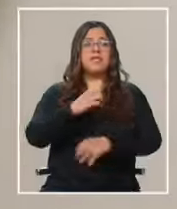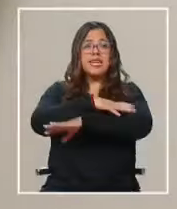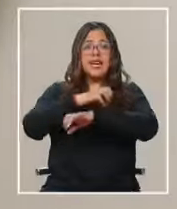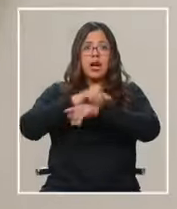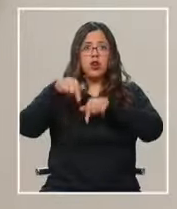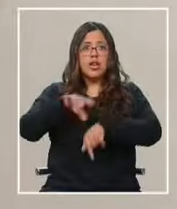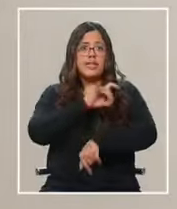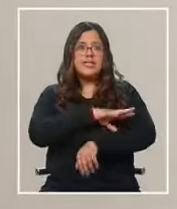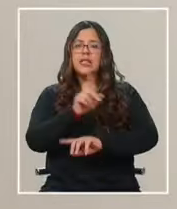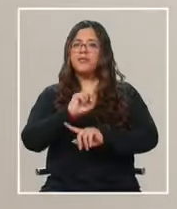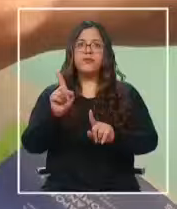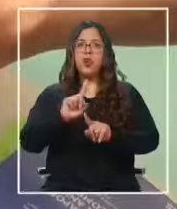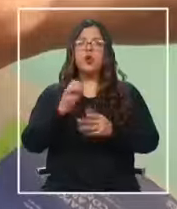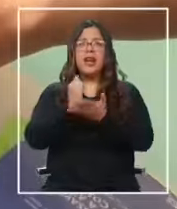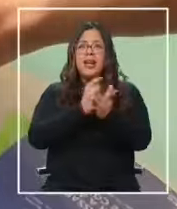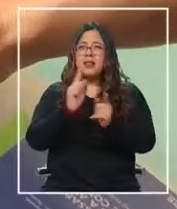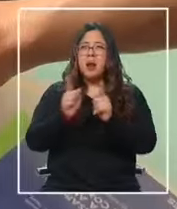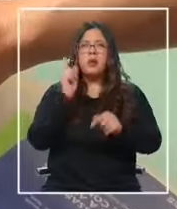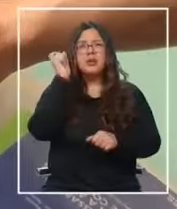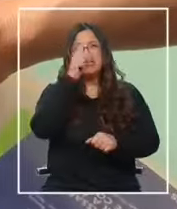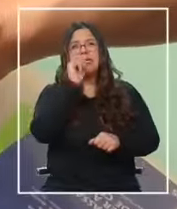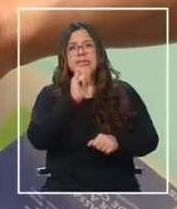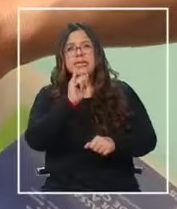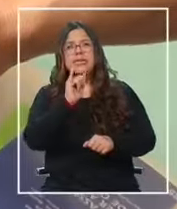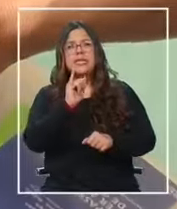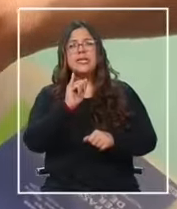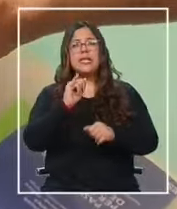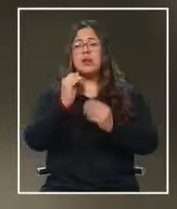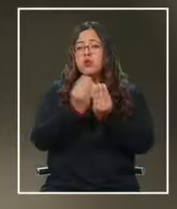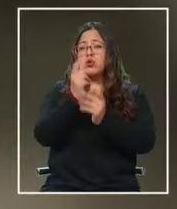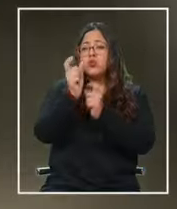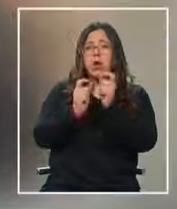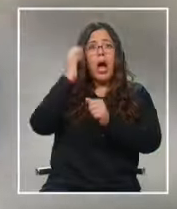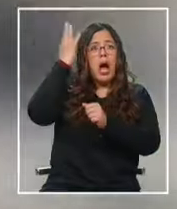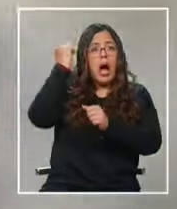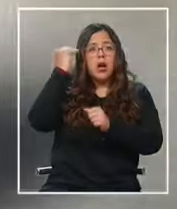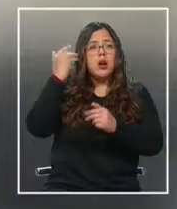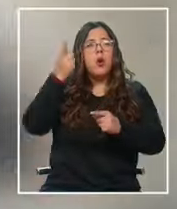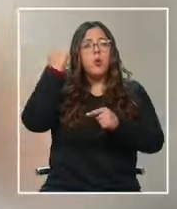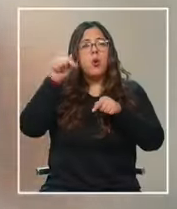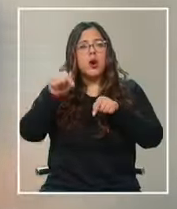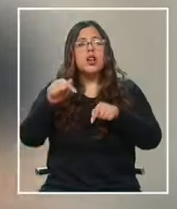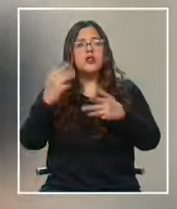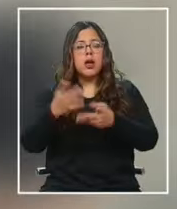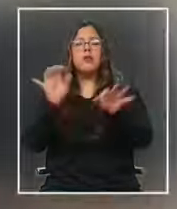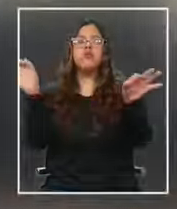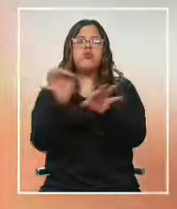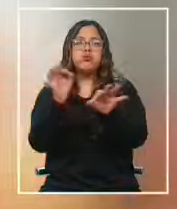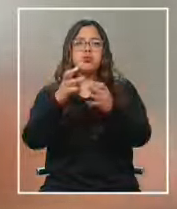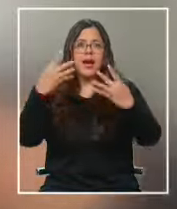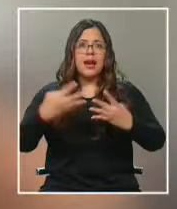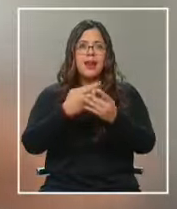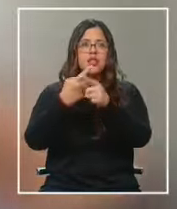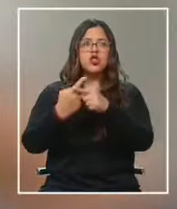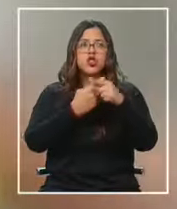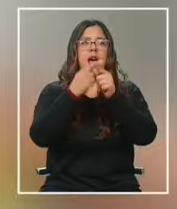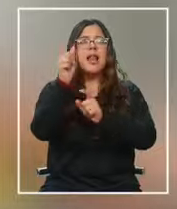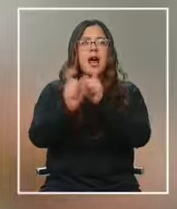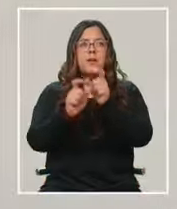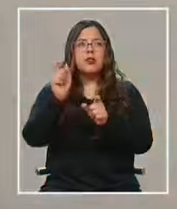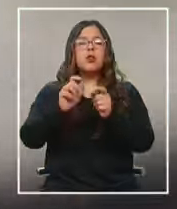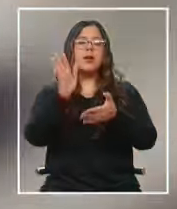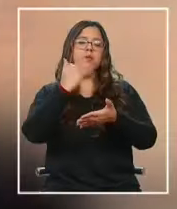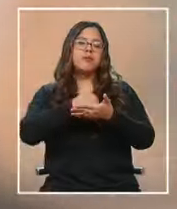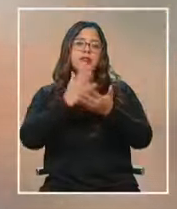opción. Asegura que el trámite es algo engorroso y que muchos lo desconocen. Por eso mismo se ha dedicado a orientar por redes sociales a quienes